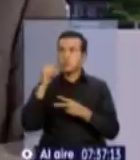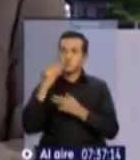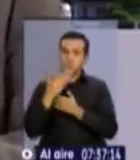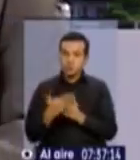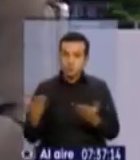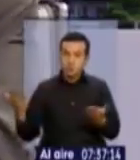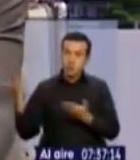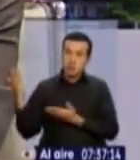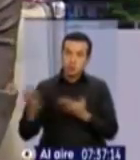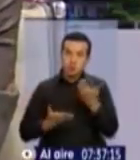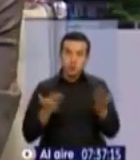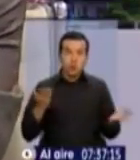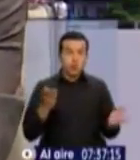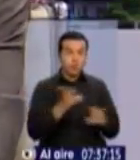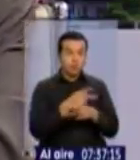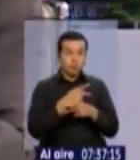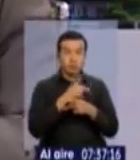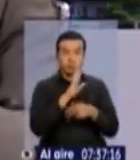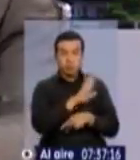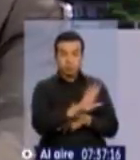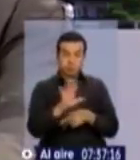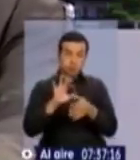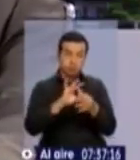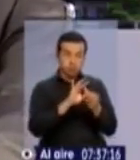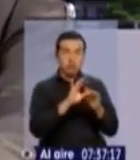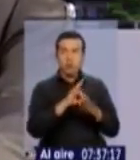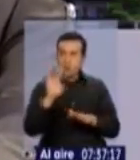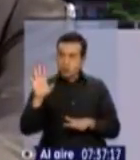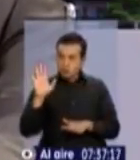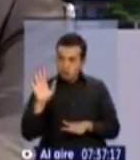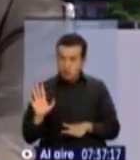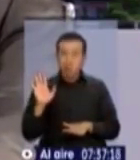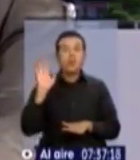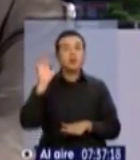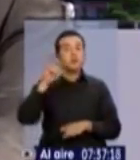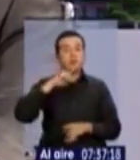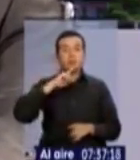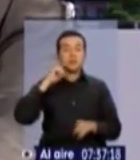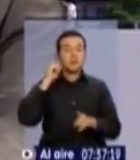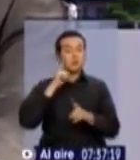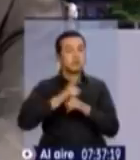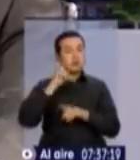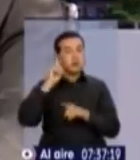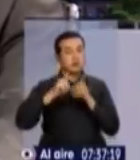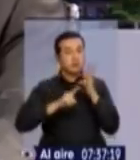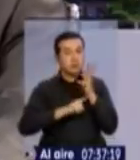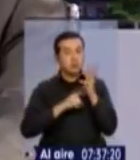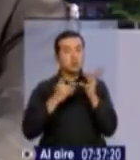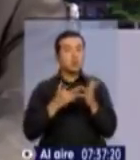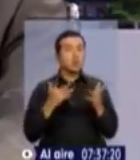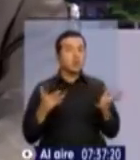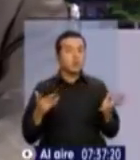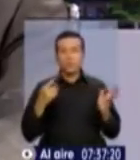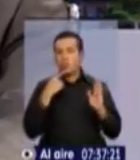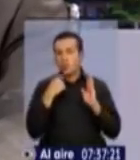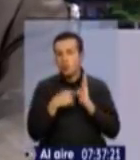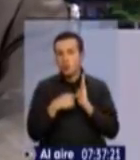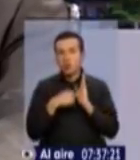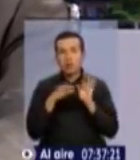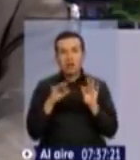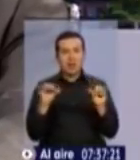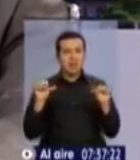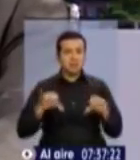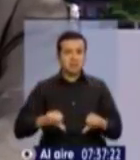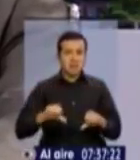encadenamiento de otros sectores dejémoslo tranquila pero si tenemos también alguna importación por ejemplo de mala calidad tenemos alguna